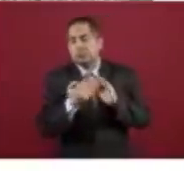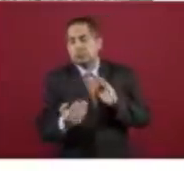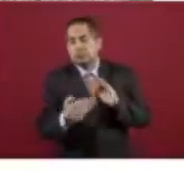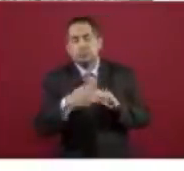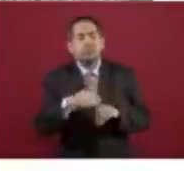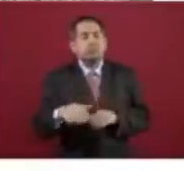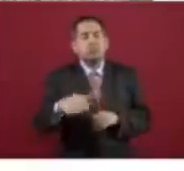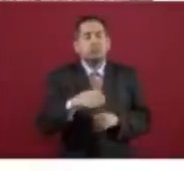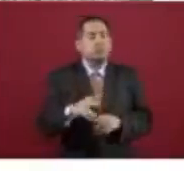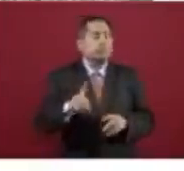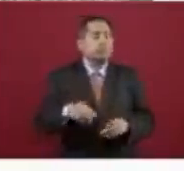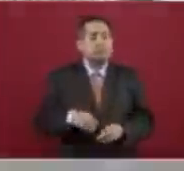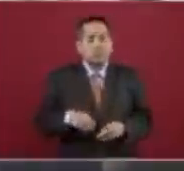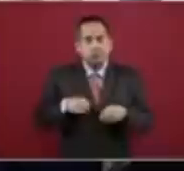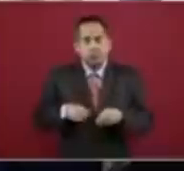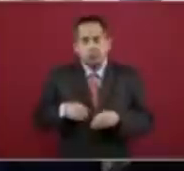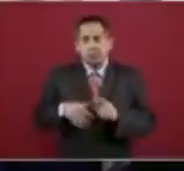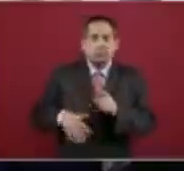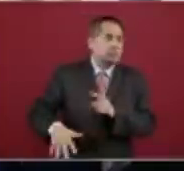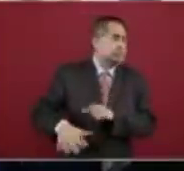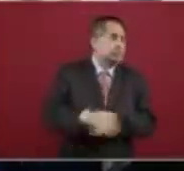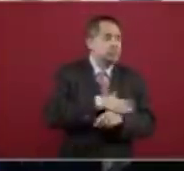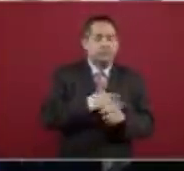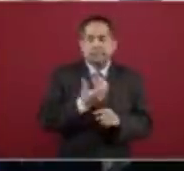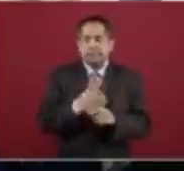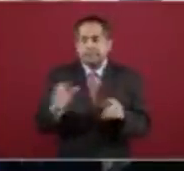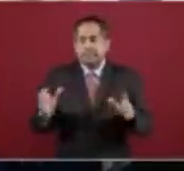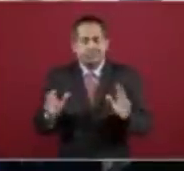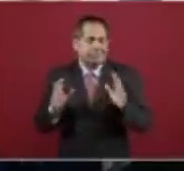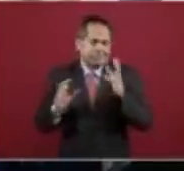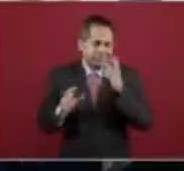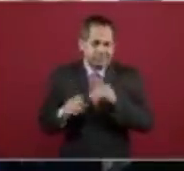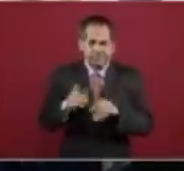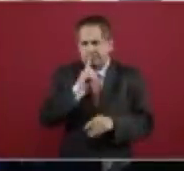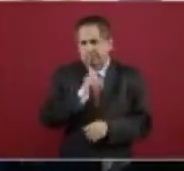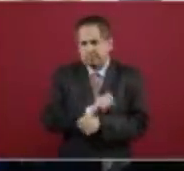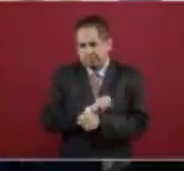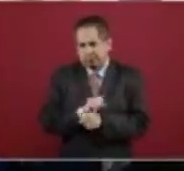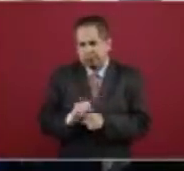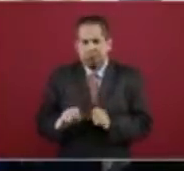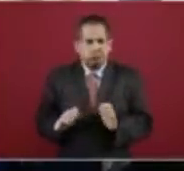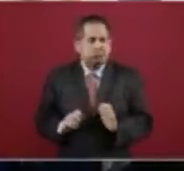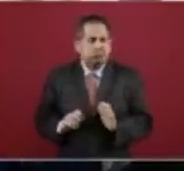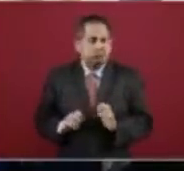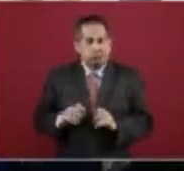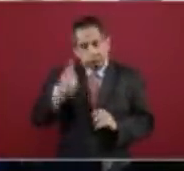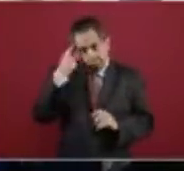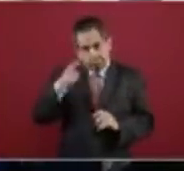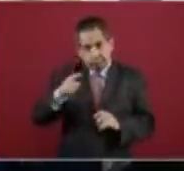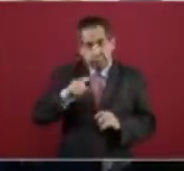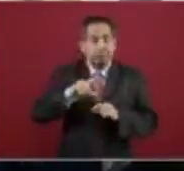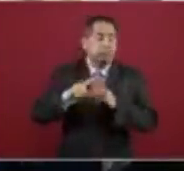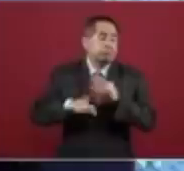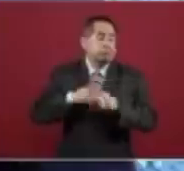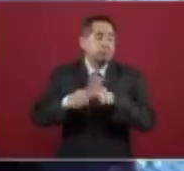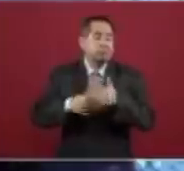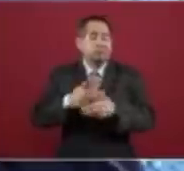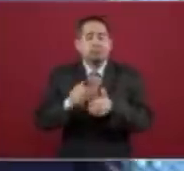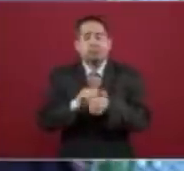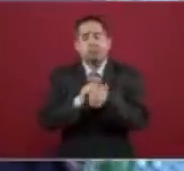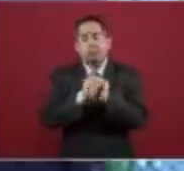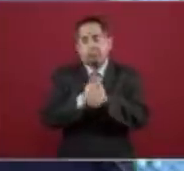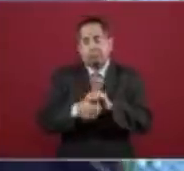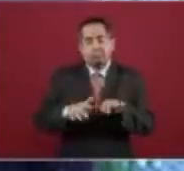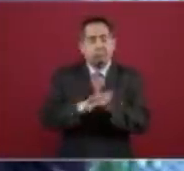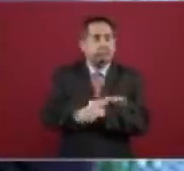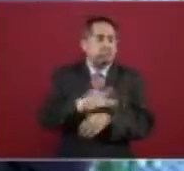su residencia, pero que está en medio del campo, bastante sencilla en cierta manera, para lo que después se convirtió Los Pinos